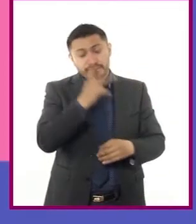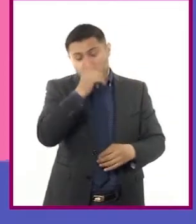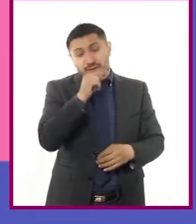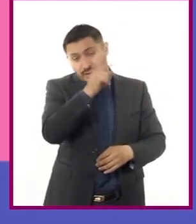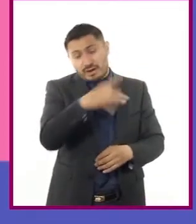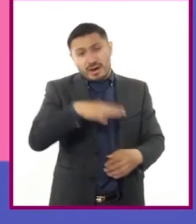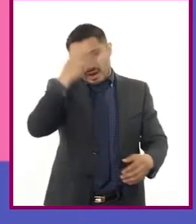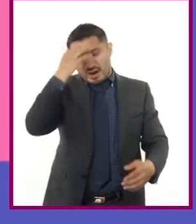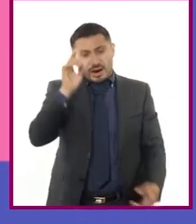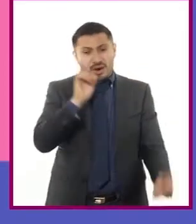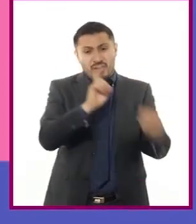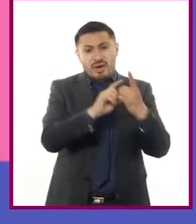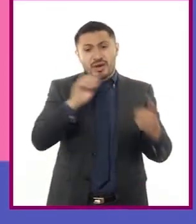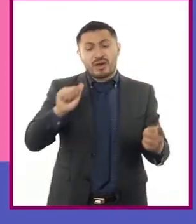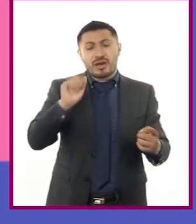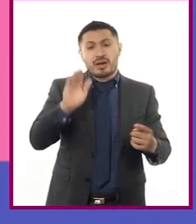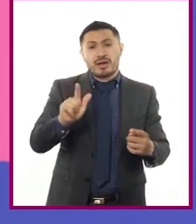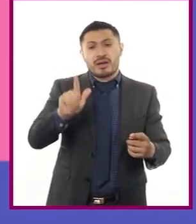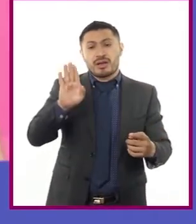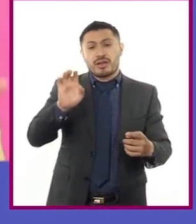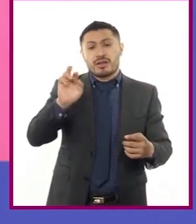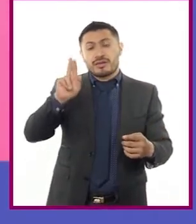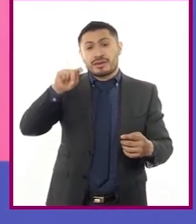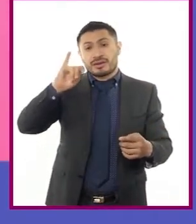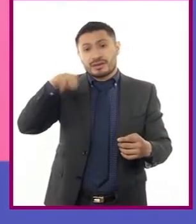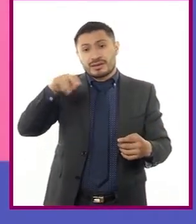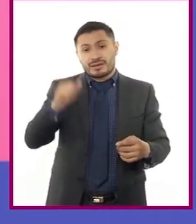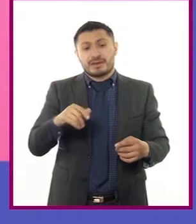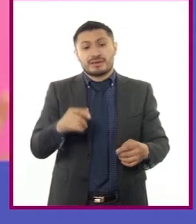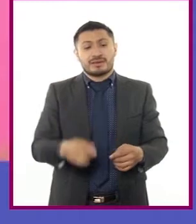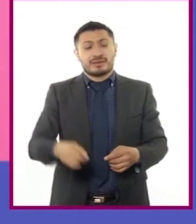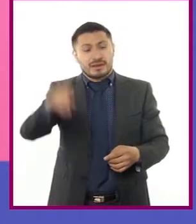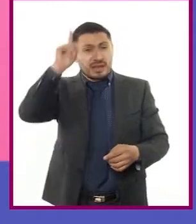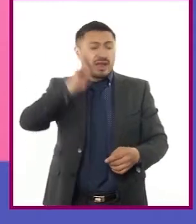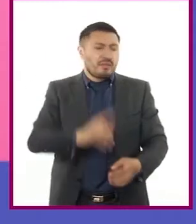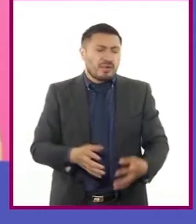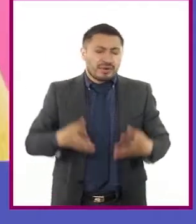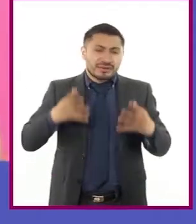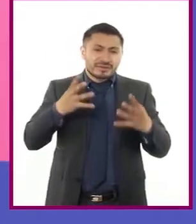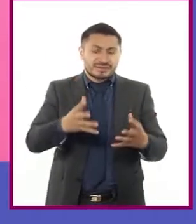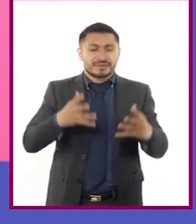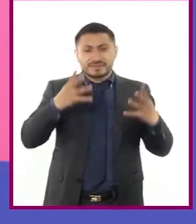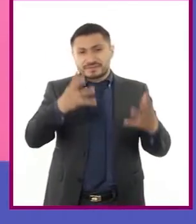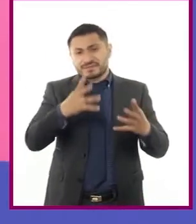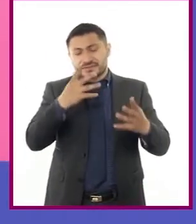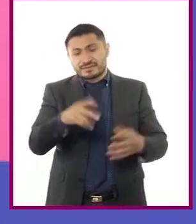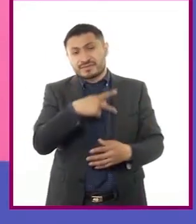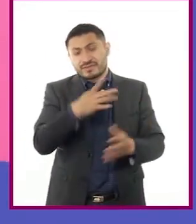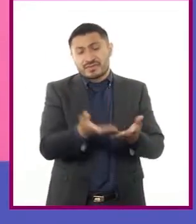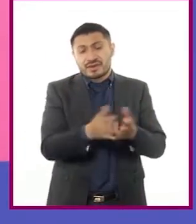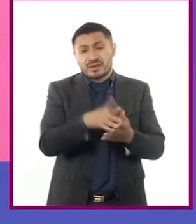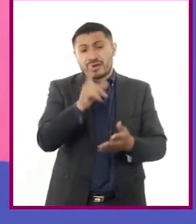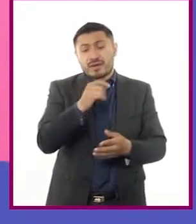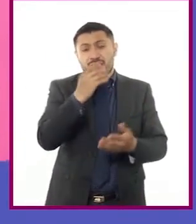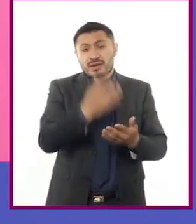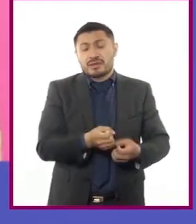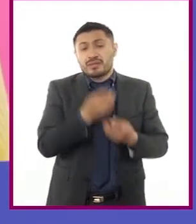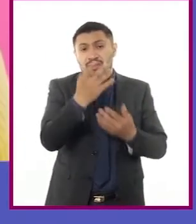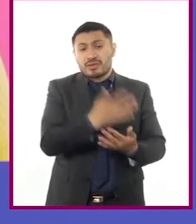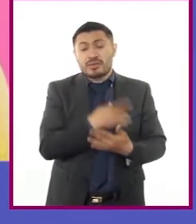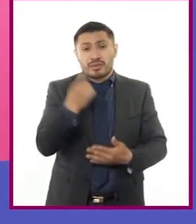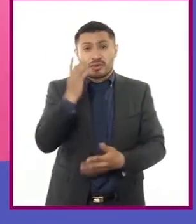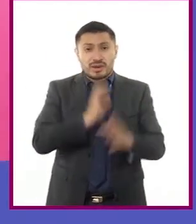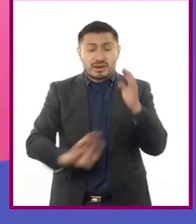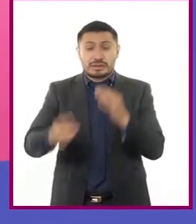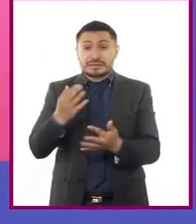donde conoció a Albertina Rosa Azócar, la musa inspiradora de su famoso libro 20 poemas de amor y una canción